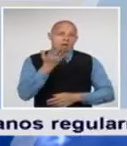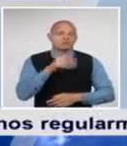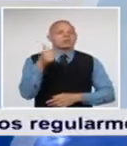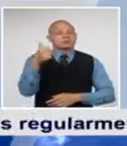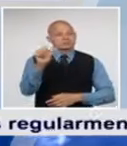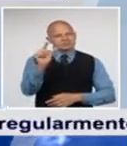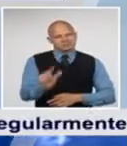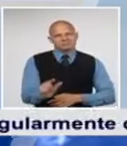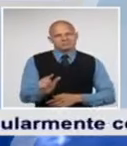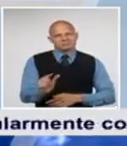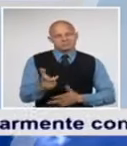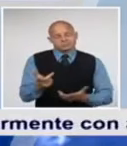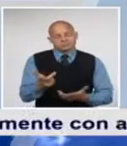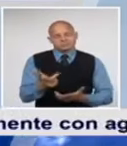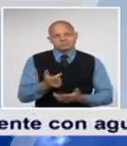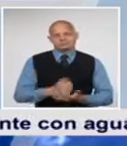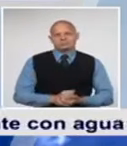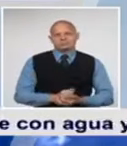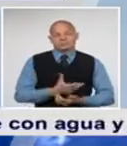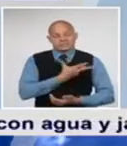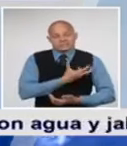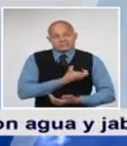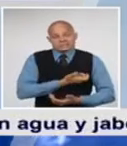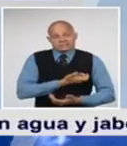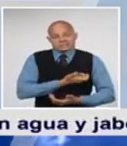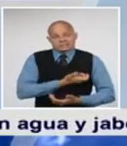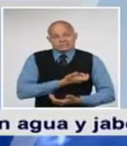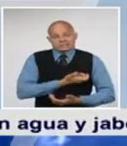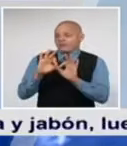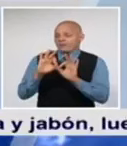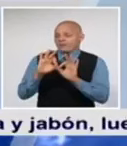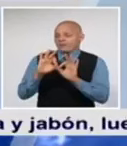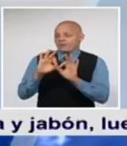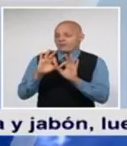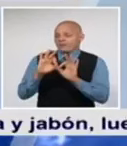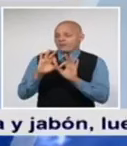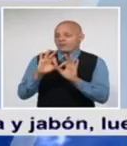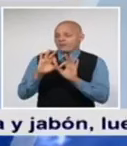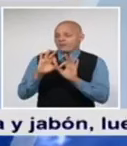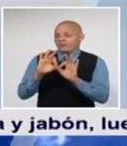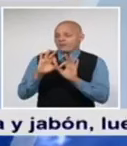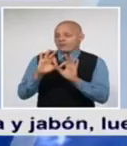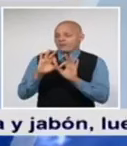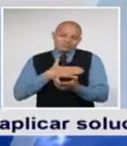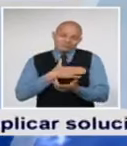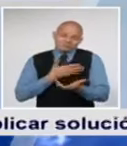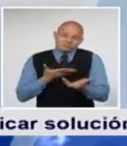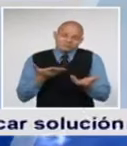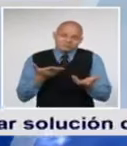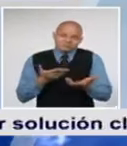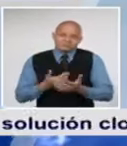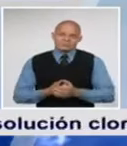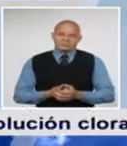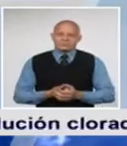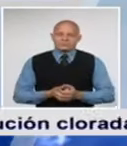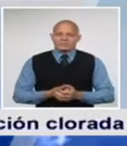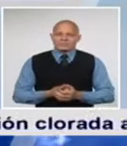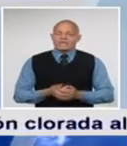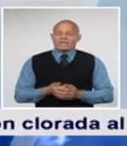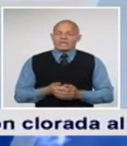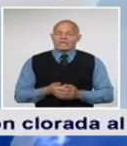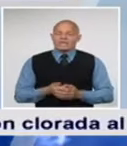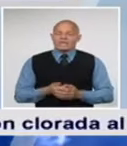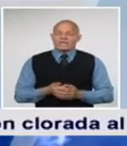COVID-19 en nuestro país. Reiteramos nuestras condolencias a familiares y amistades y eso hace que el acumulado de